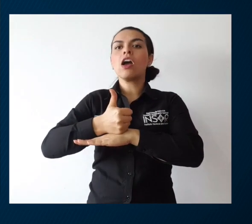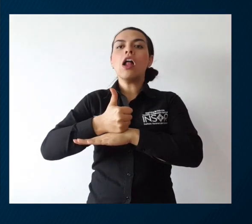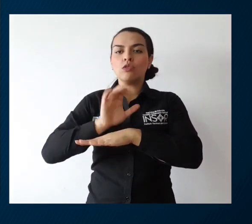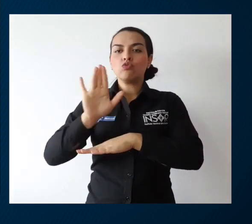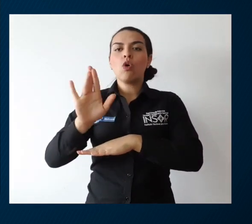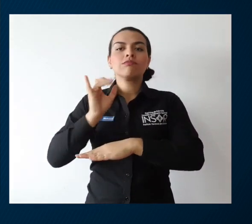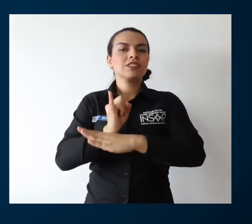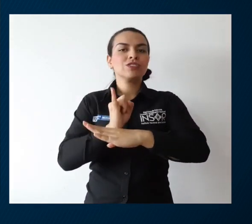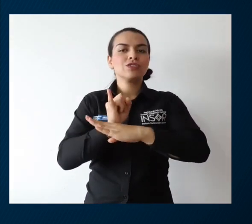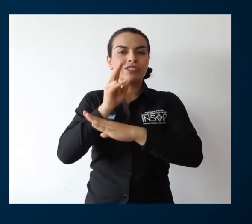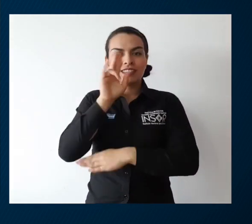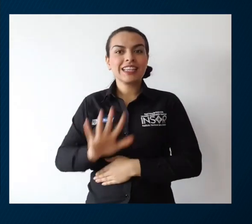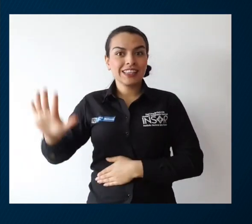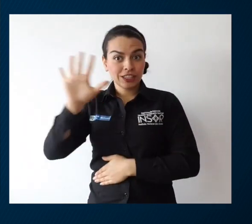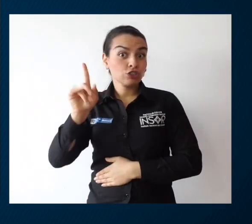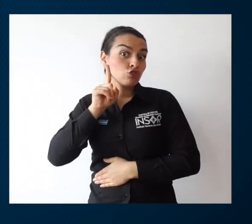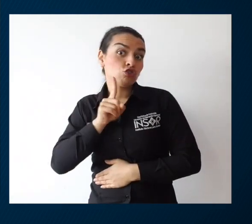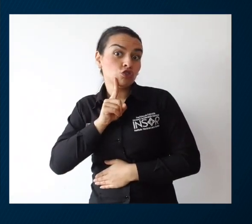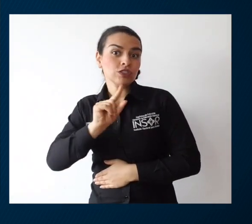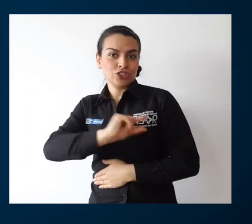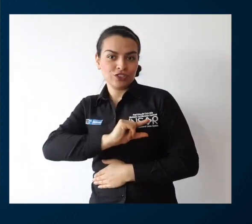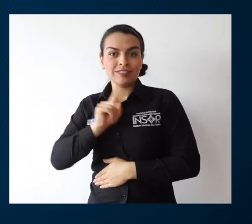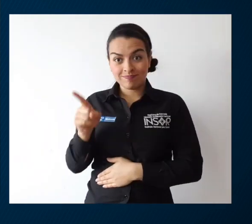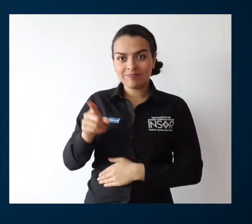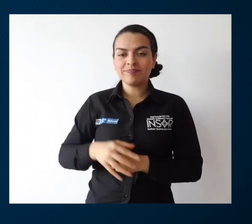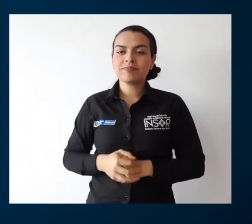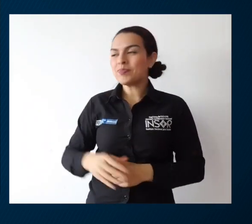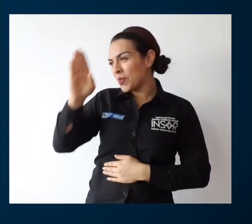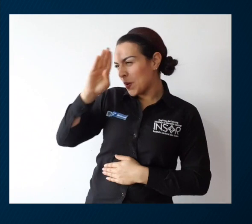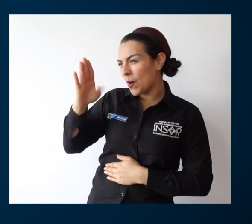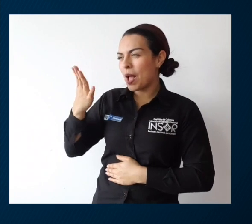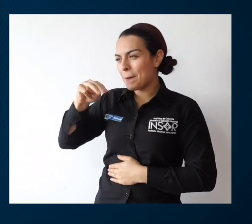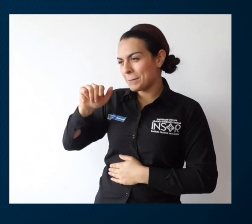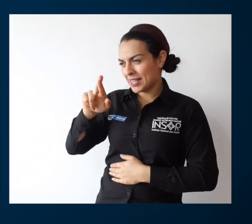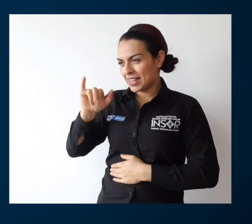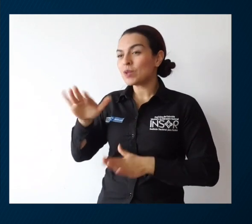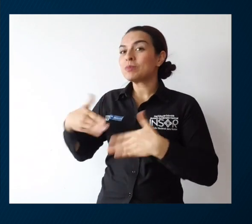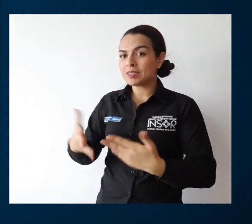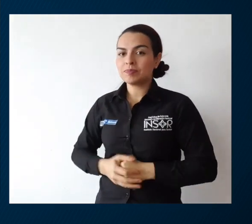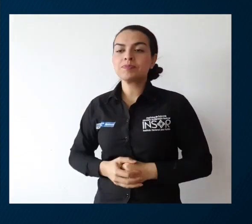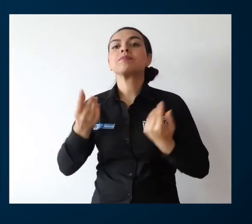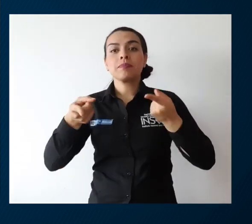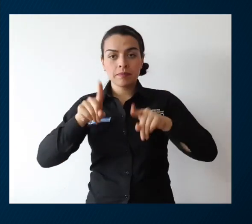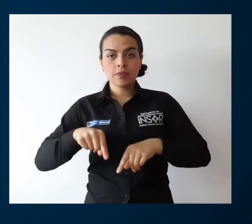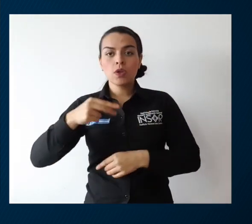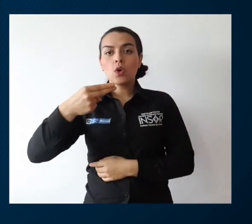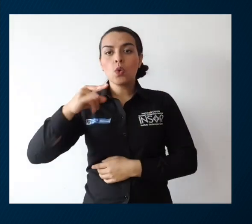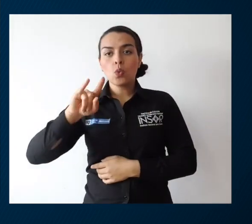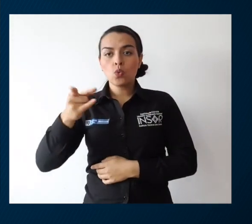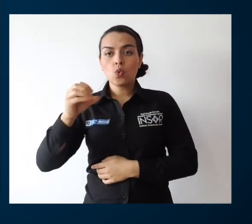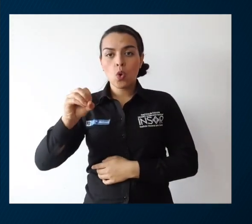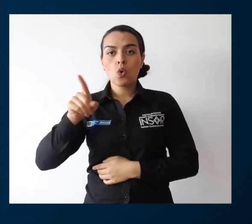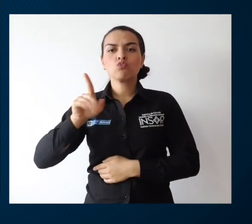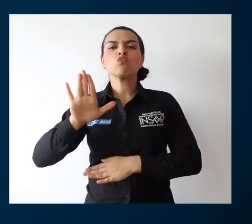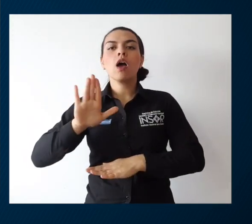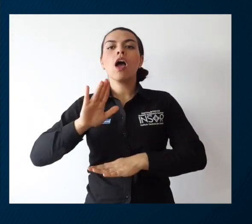del Instituto Nacional para Sordos. Hola, Natalia. Hola, Mary, ¿cómo has estado? Muy bien, Natalia, gracias. A Hugo Florido,